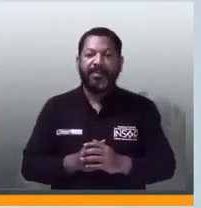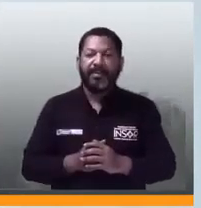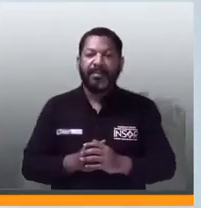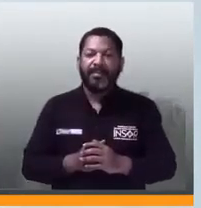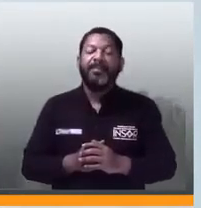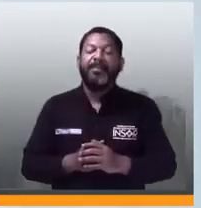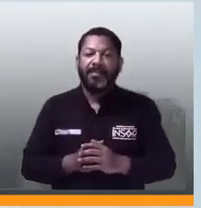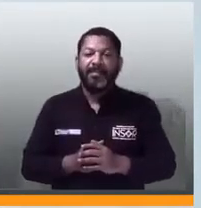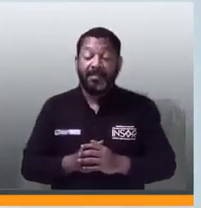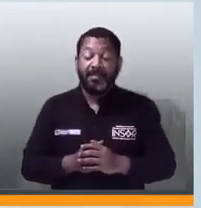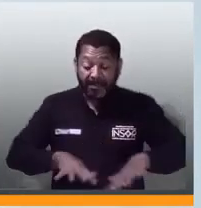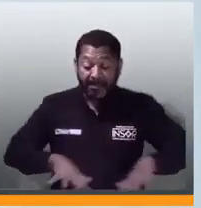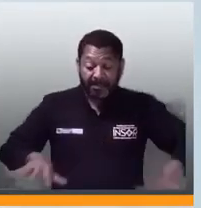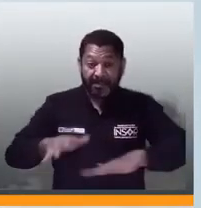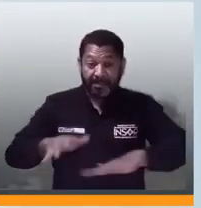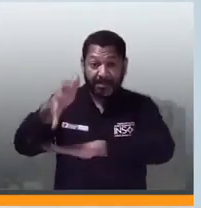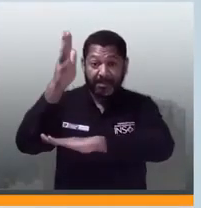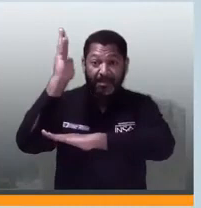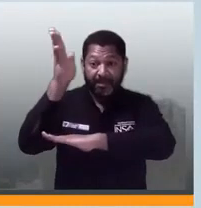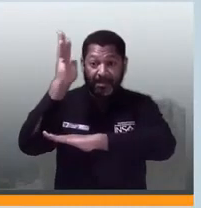espacio queríamos hacerlo